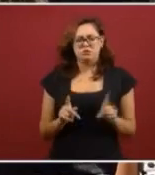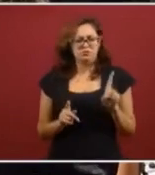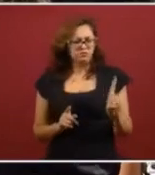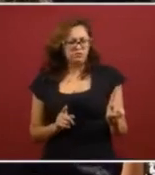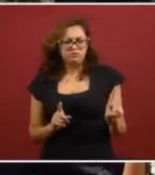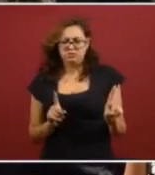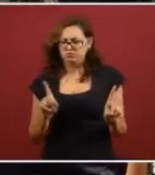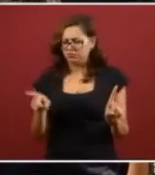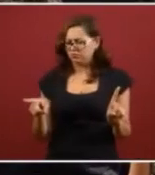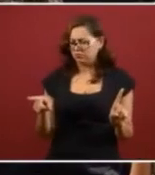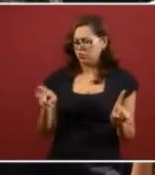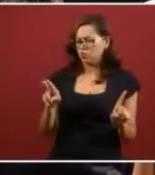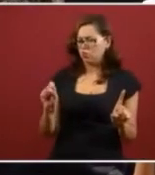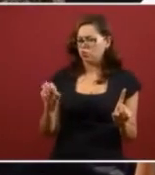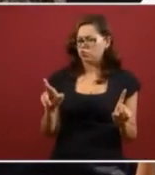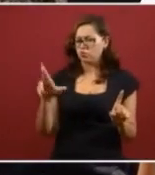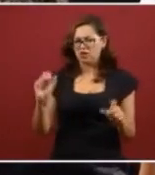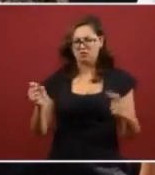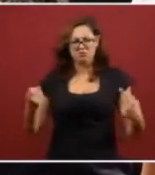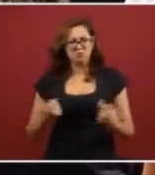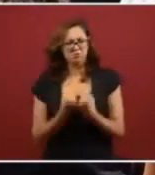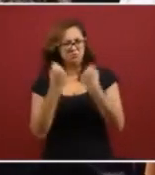with her. Con Raquel.